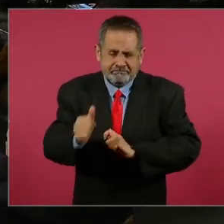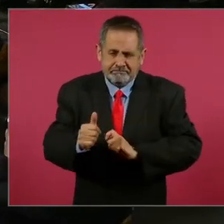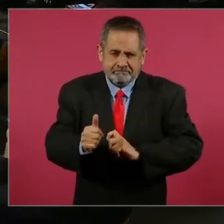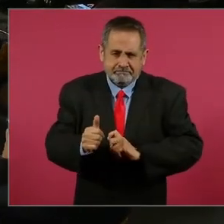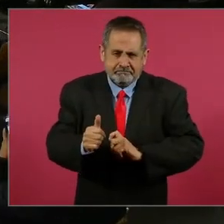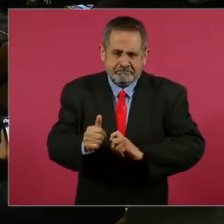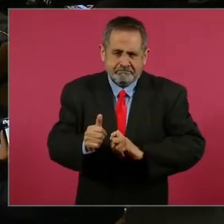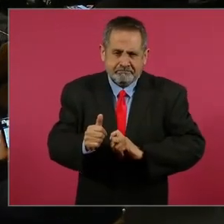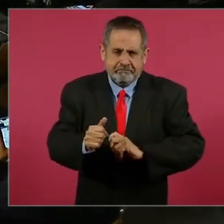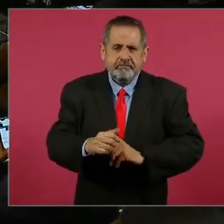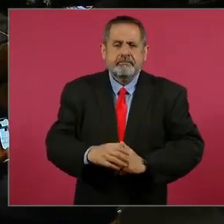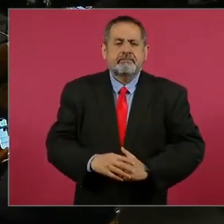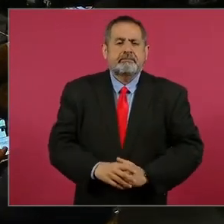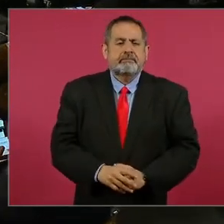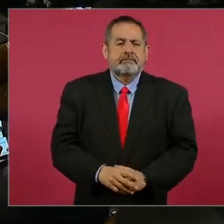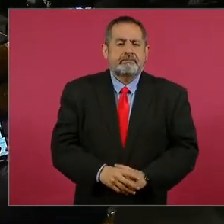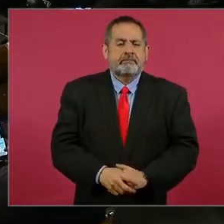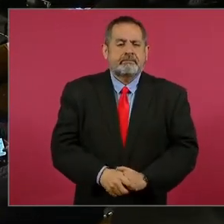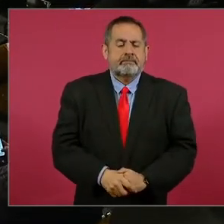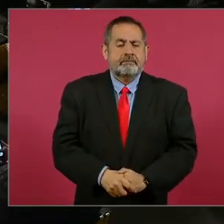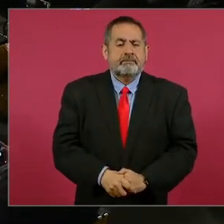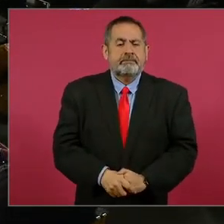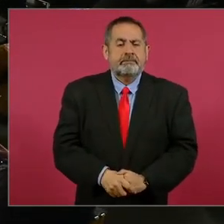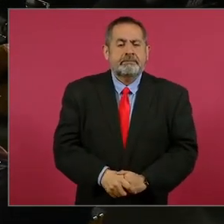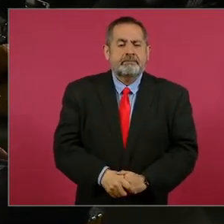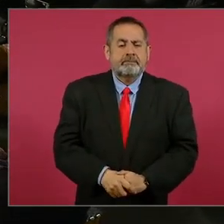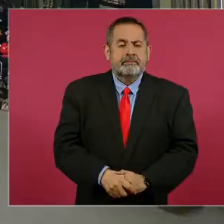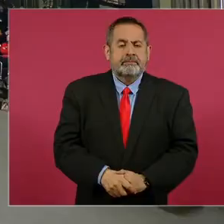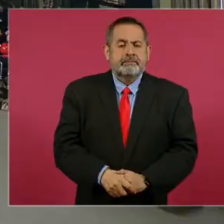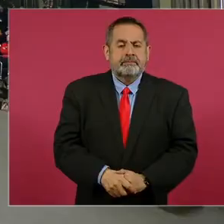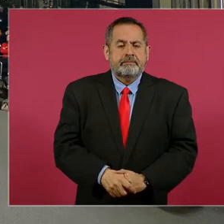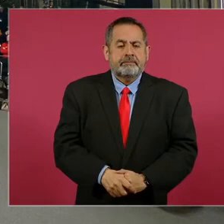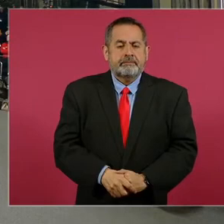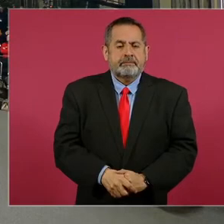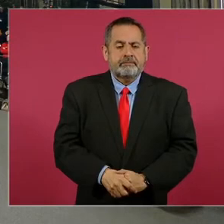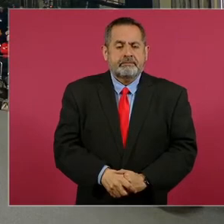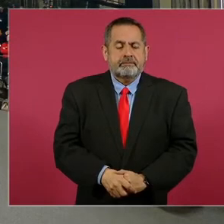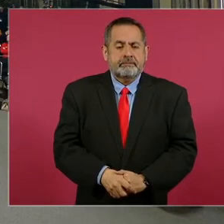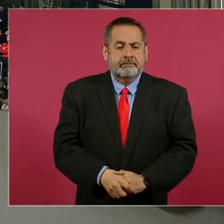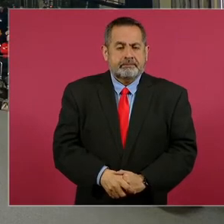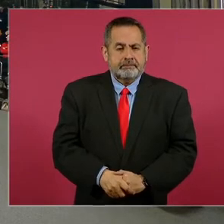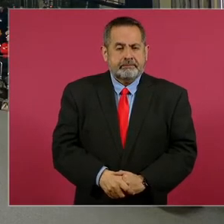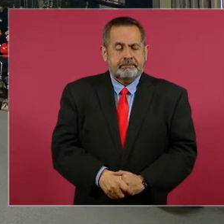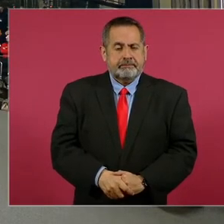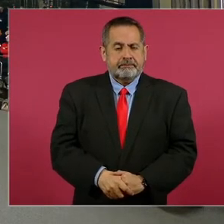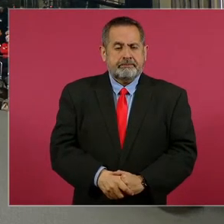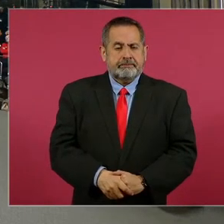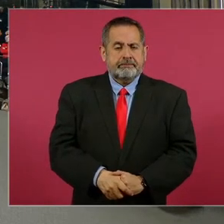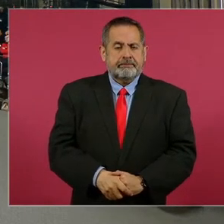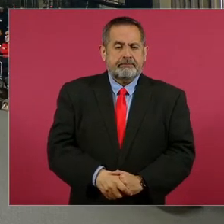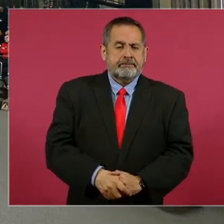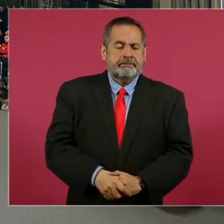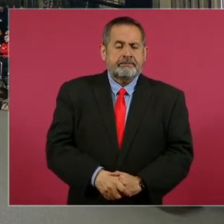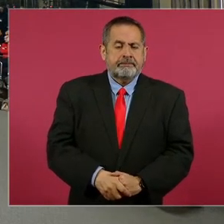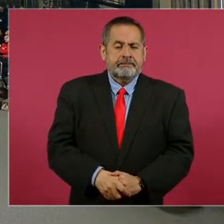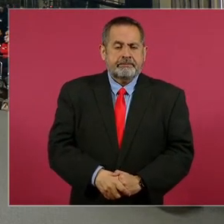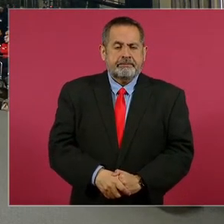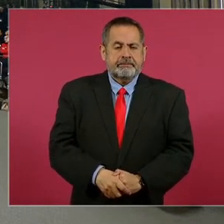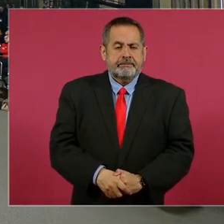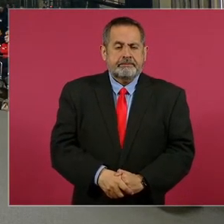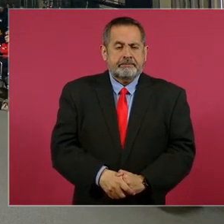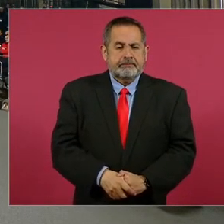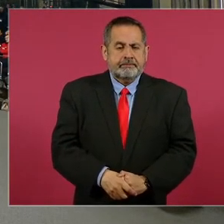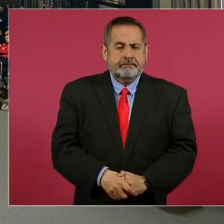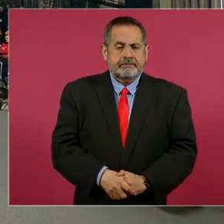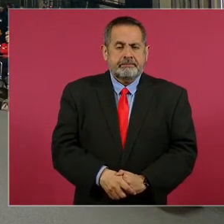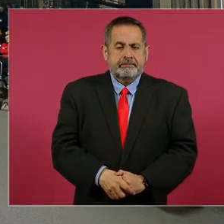pero a mí me dan un acceso, cada mes tengo 3 accesos. Me castigaron, tengo